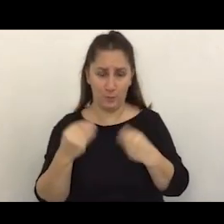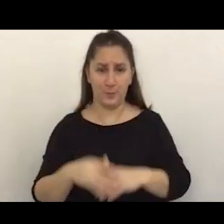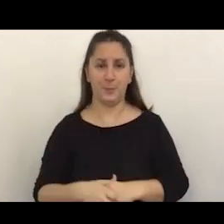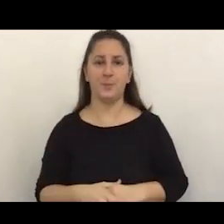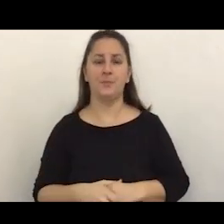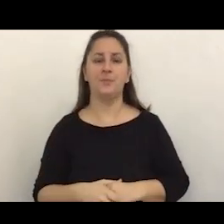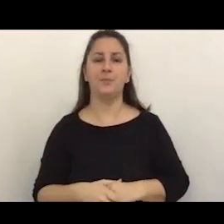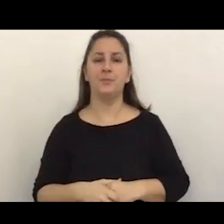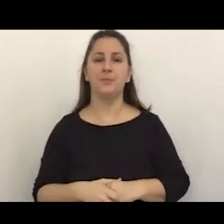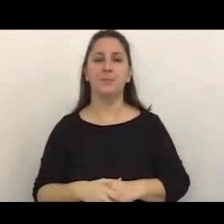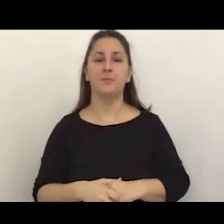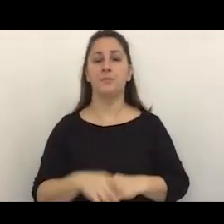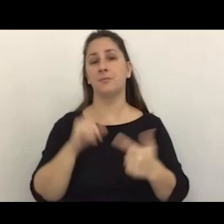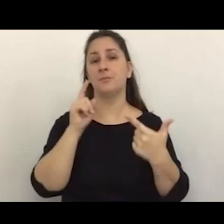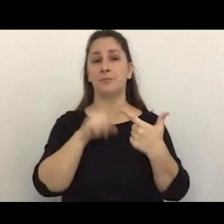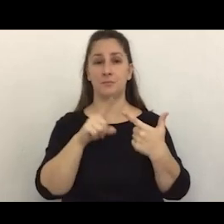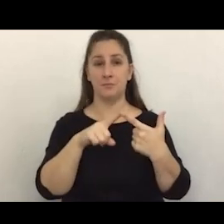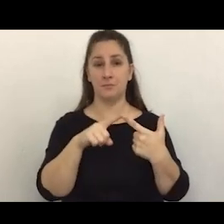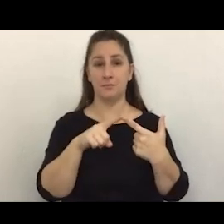Por otro lado,